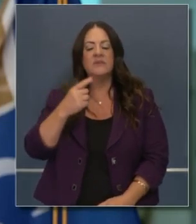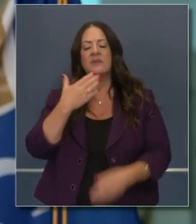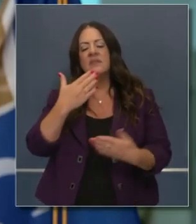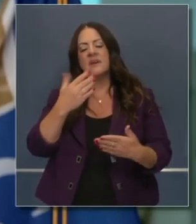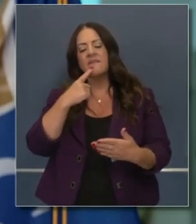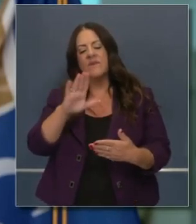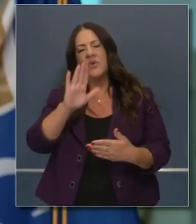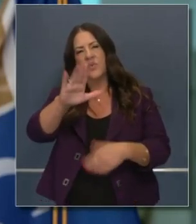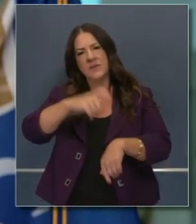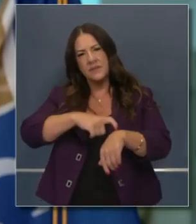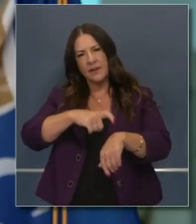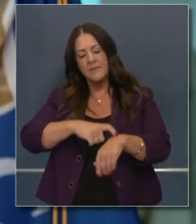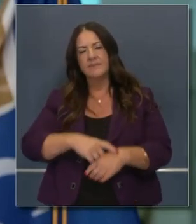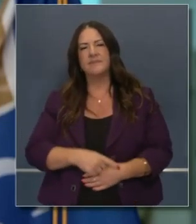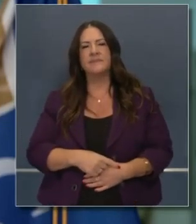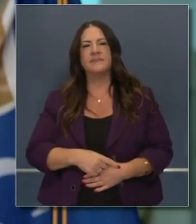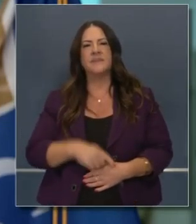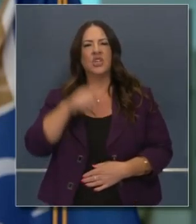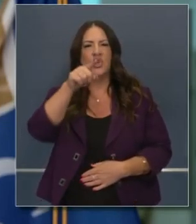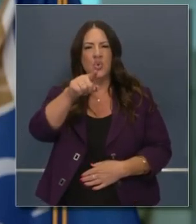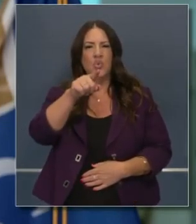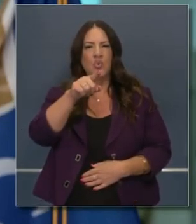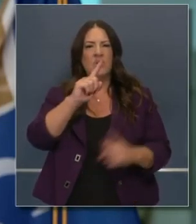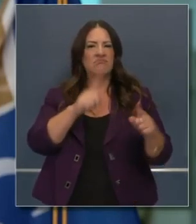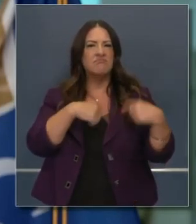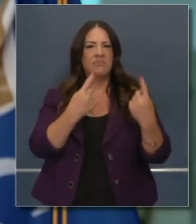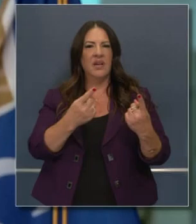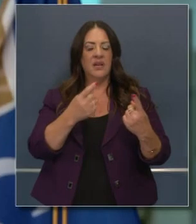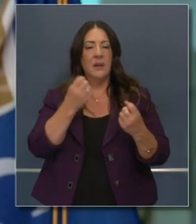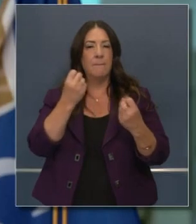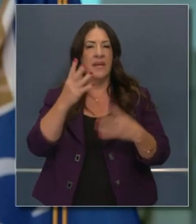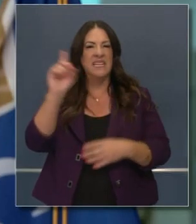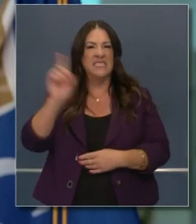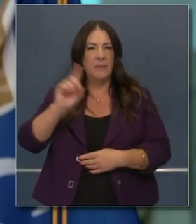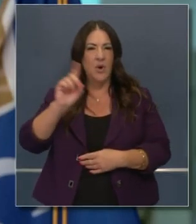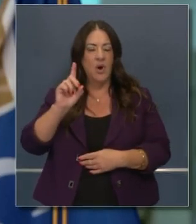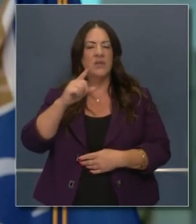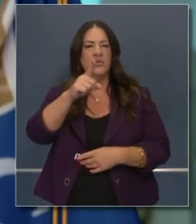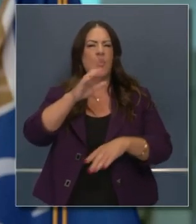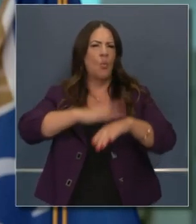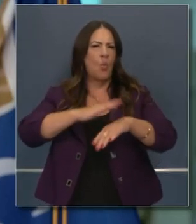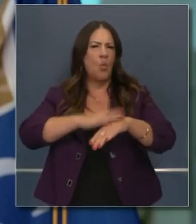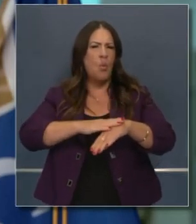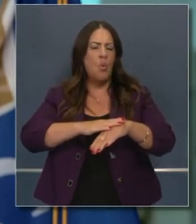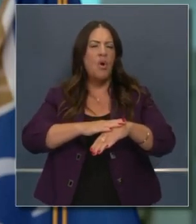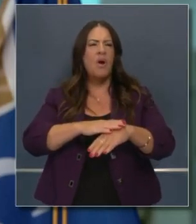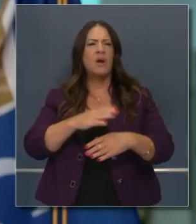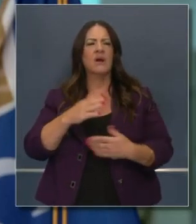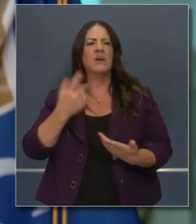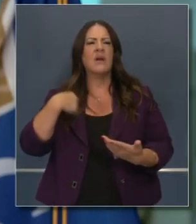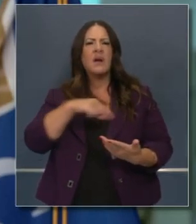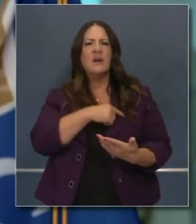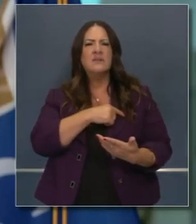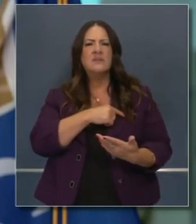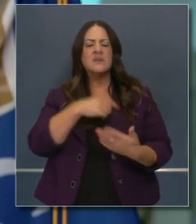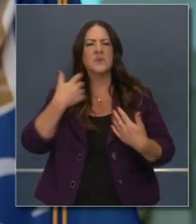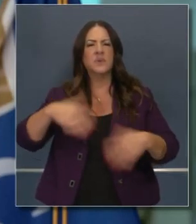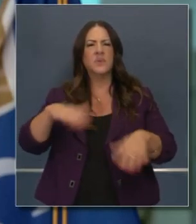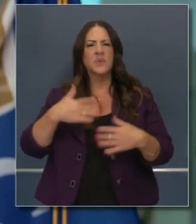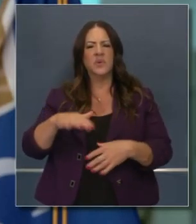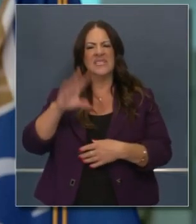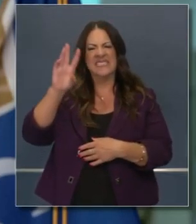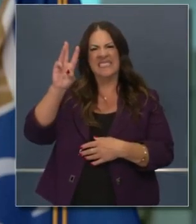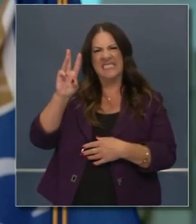Gobernador, muchas gracias por otorgarnos el tiempo que nos ha otorgado ella. Usted es uno de los demócratas